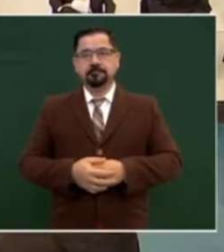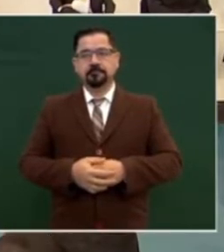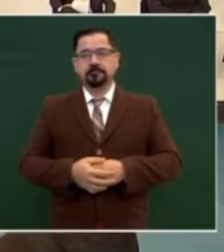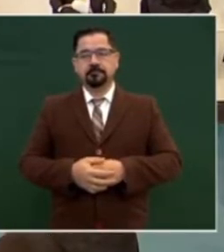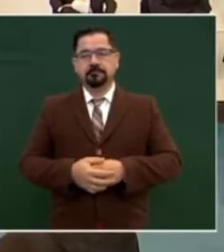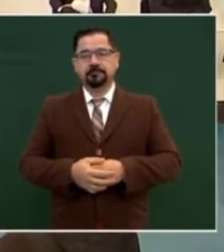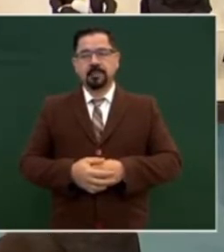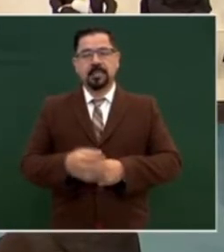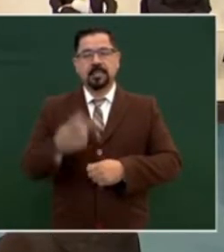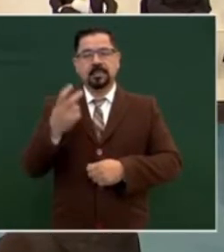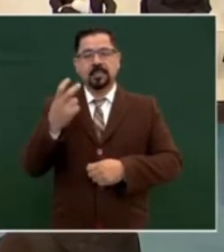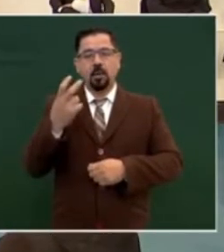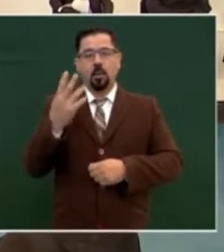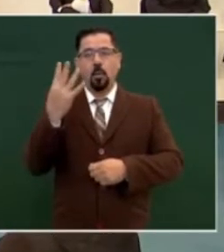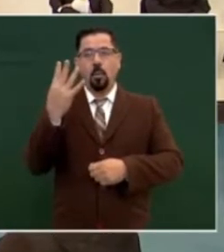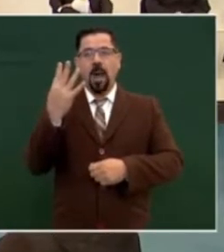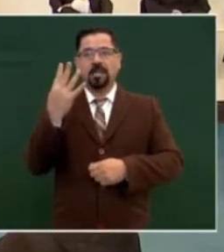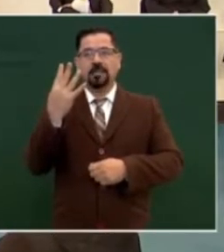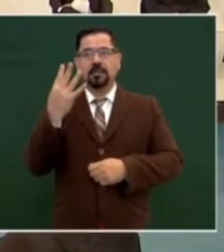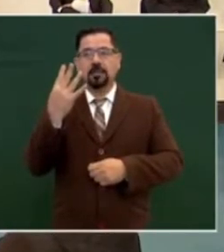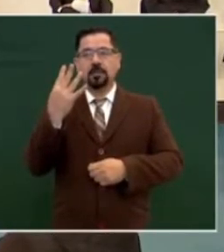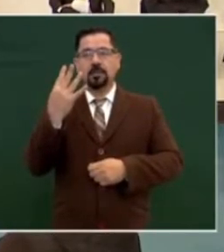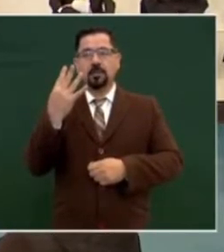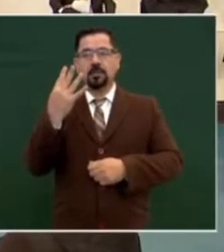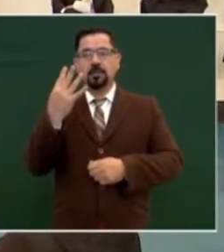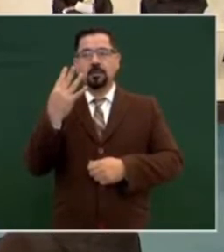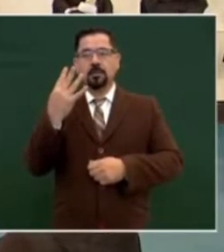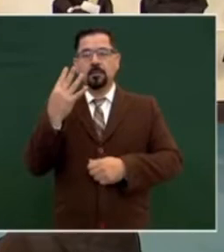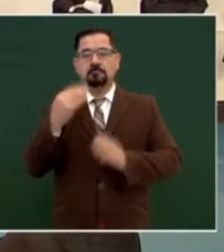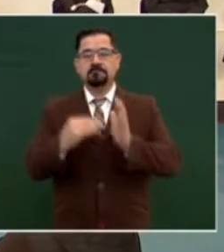p 34 millón y 500.000